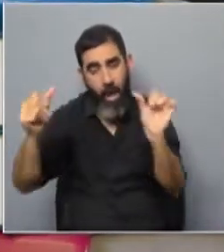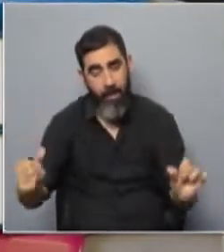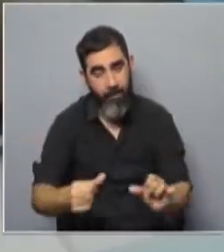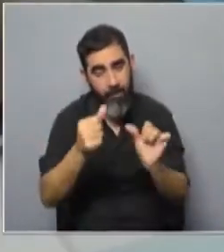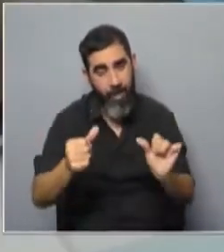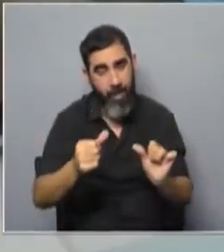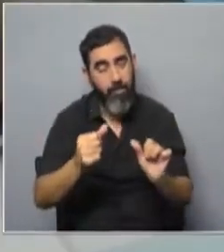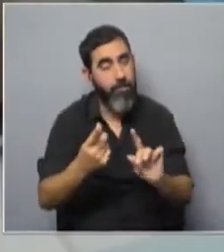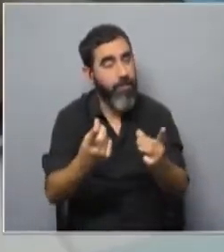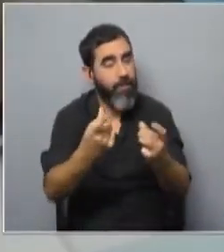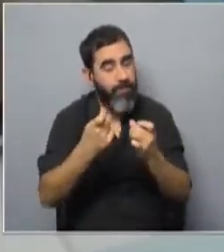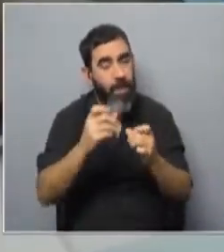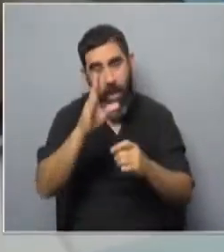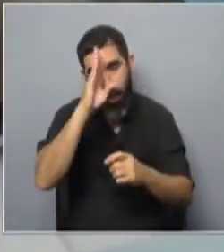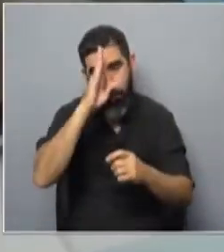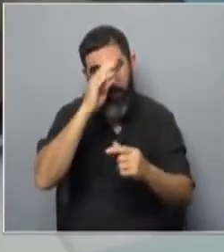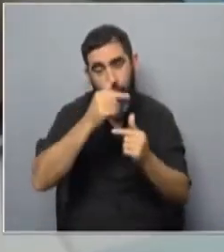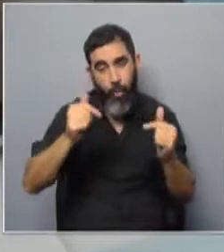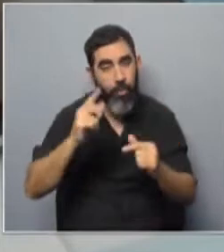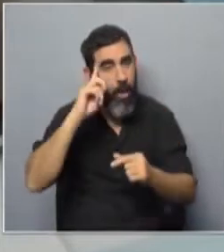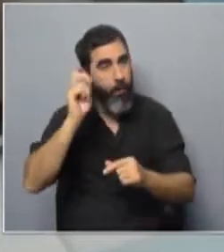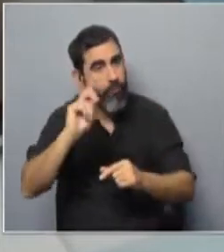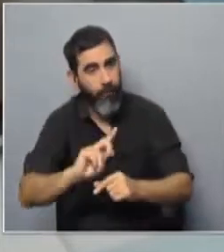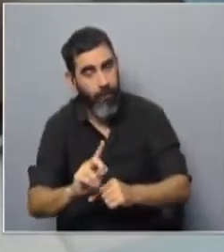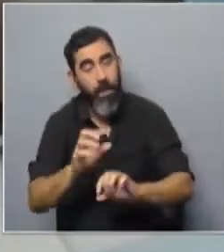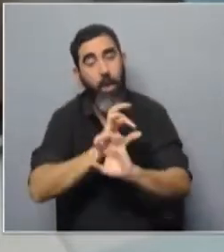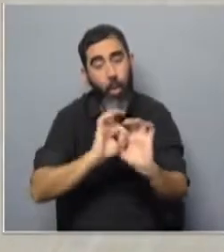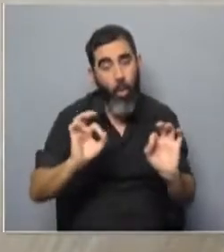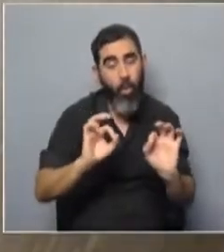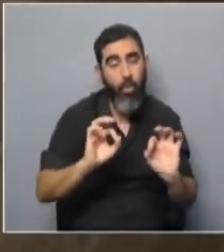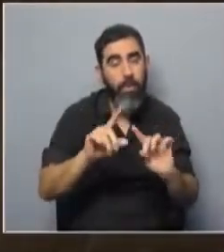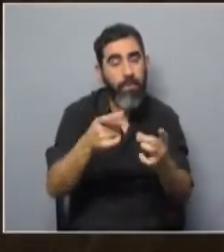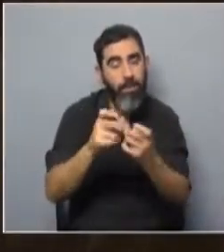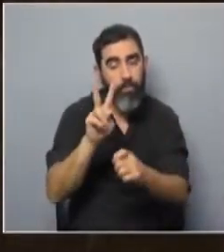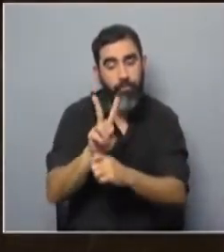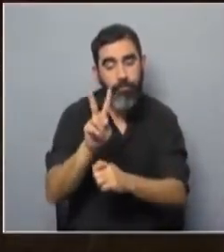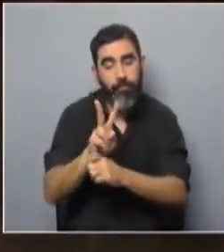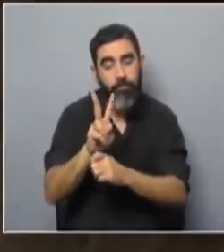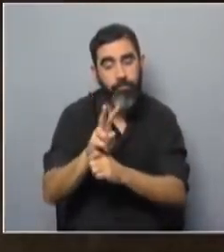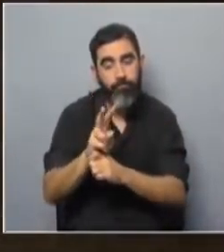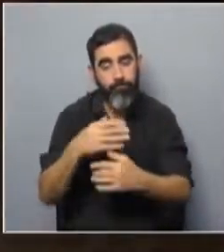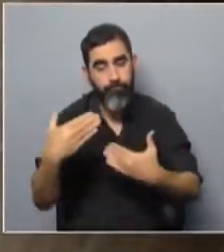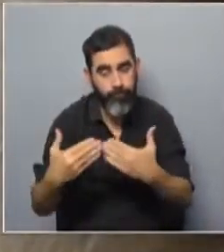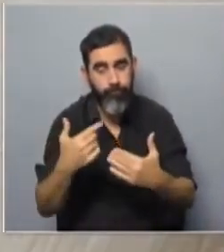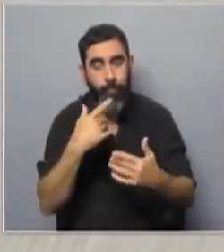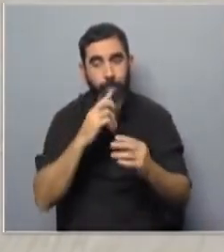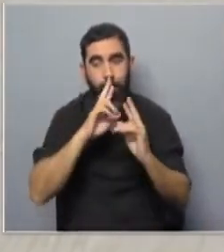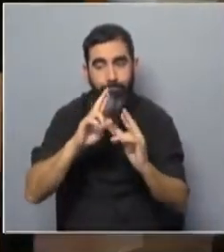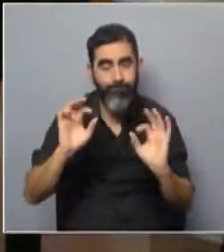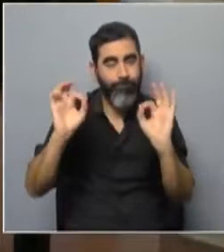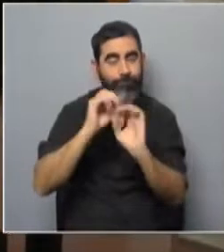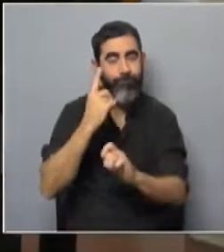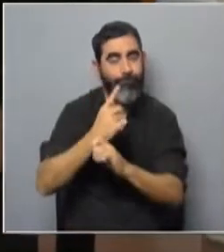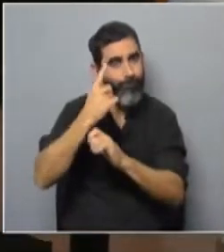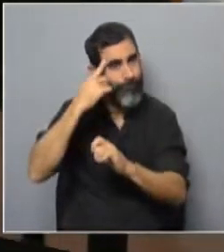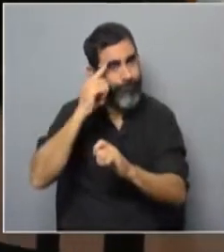cuando necesitamos aprender cosas que no sabíamos, cuando necesitamos regular nuestros impulsos, por ejemplo, no responder lo primero